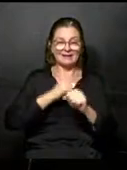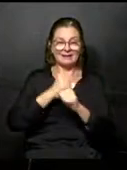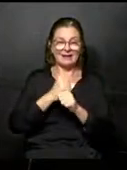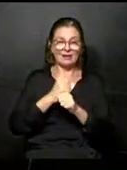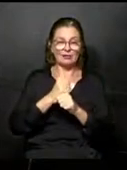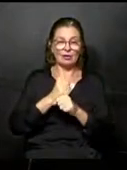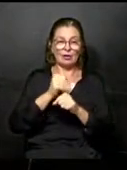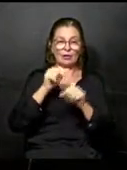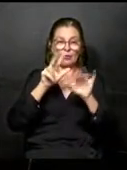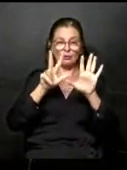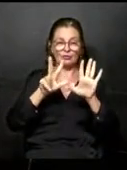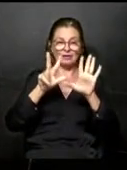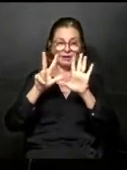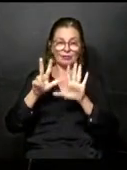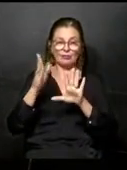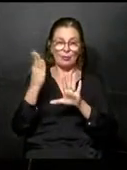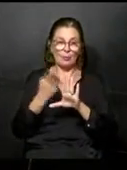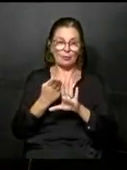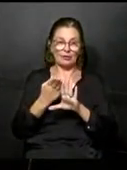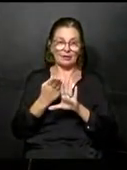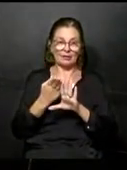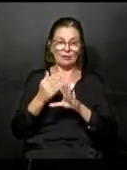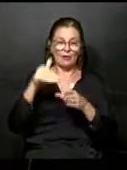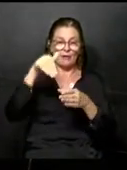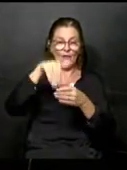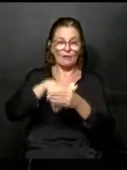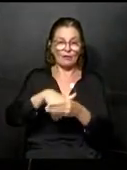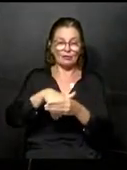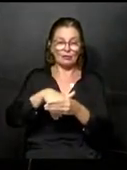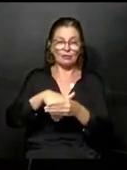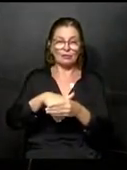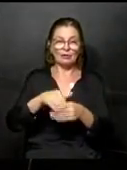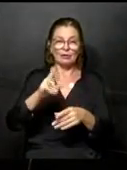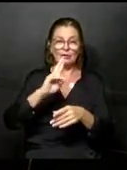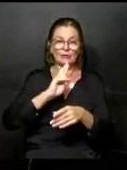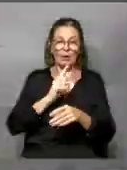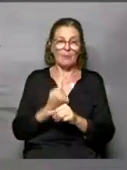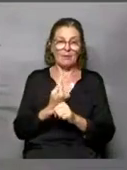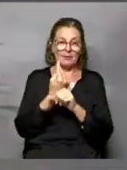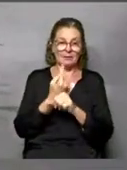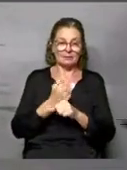el 88% de las adhesiones según los resultados primarios.